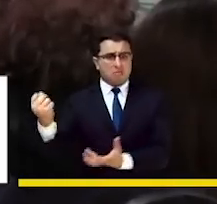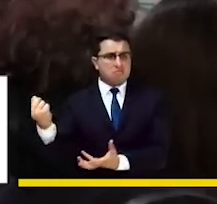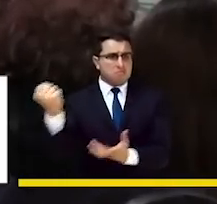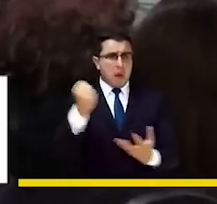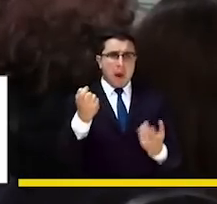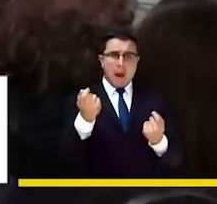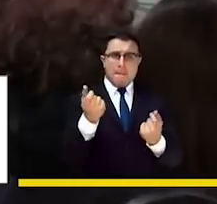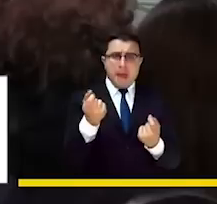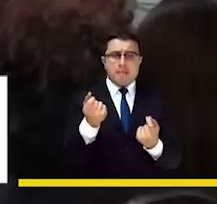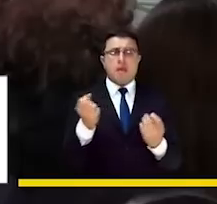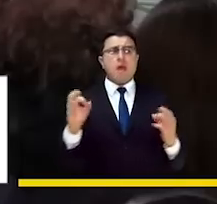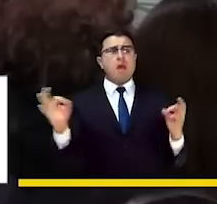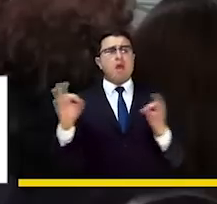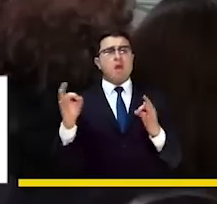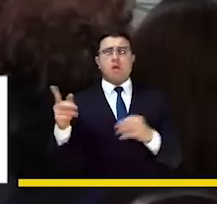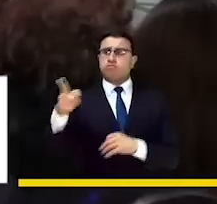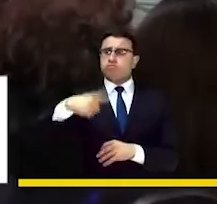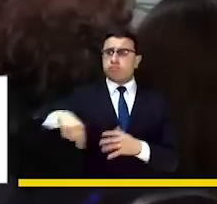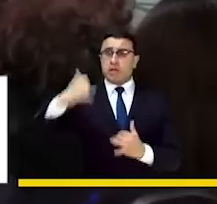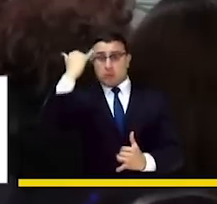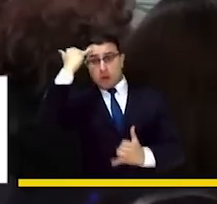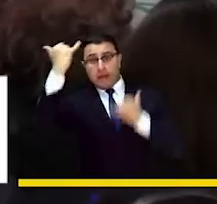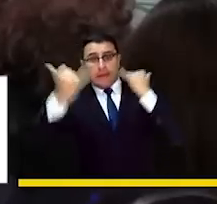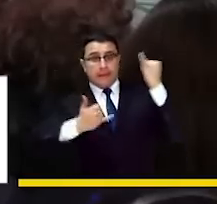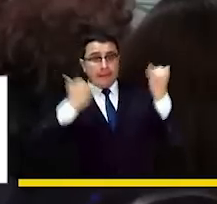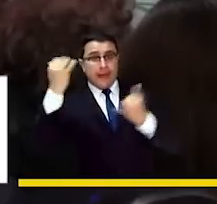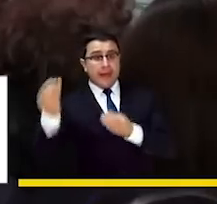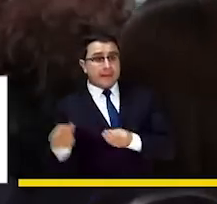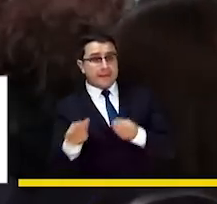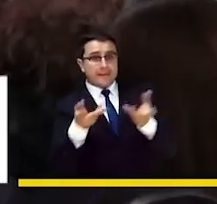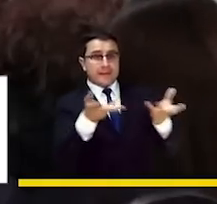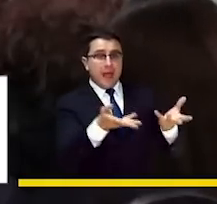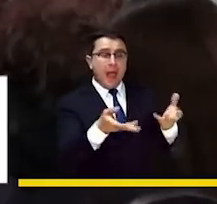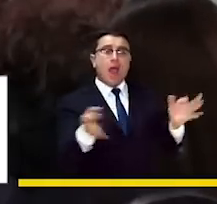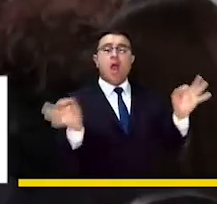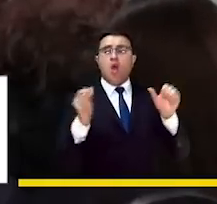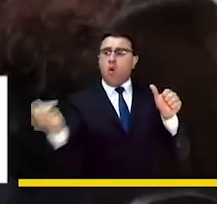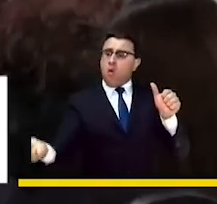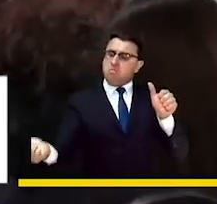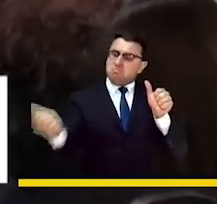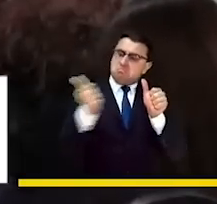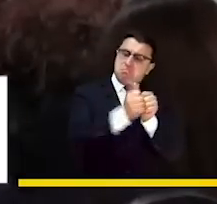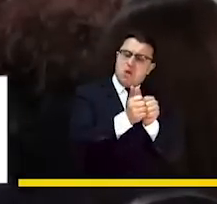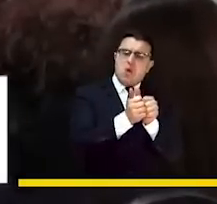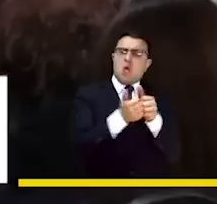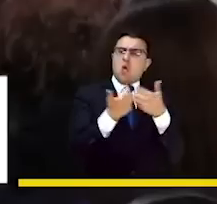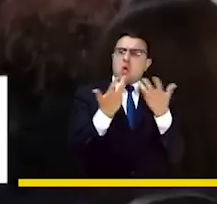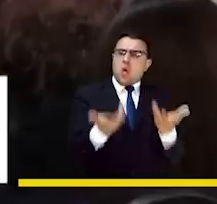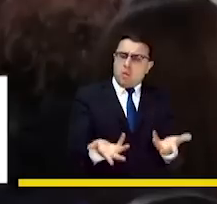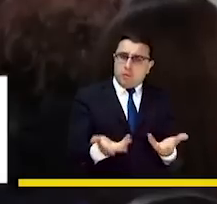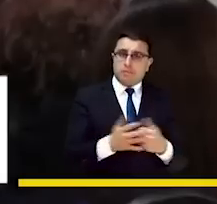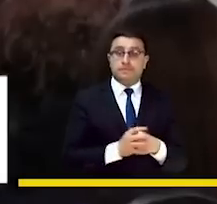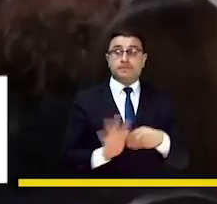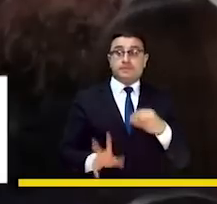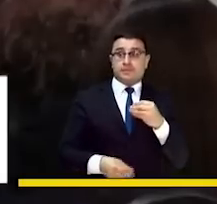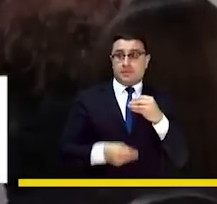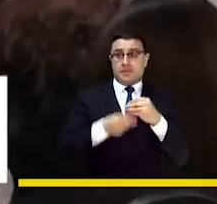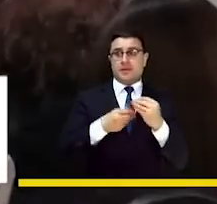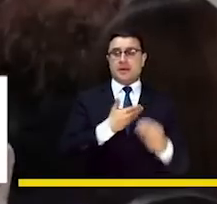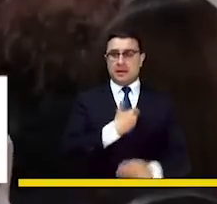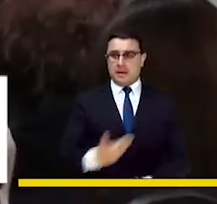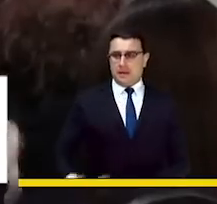a aportar ideas, va a acompañar? ¿De qué manera lo va a hacer? Y señor